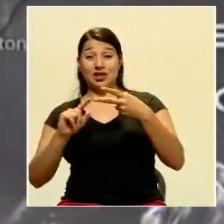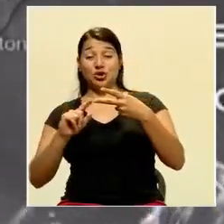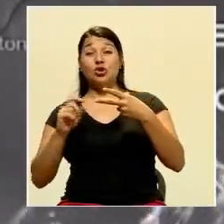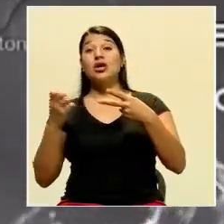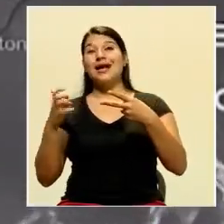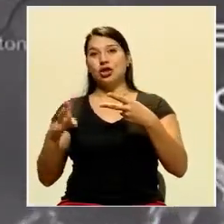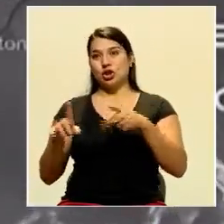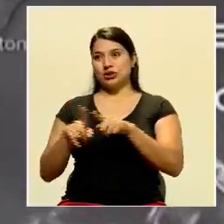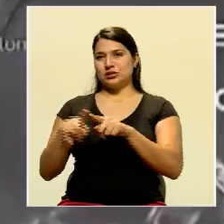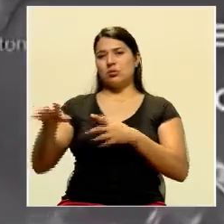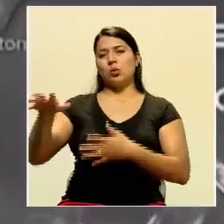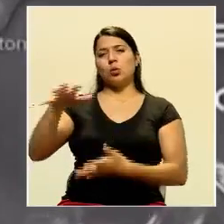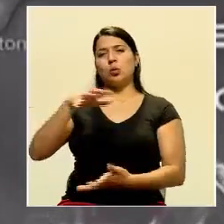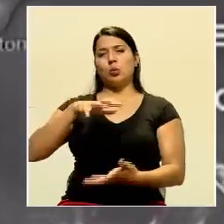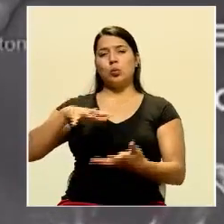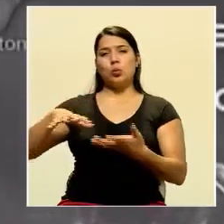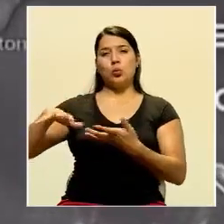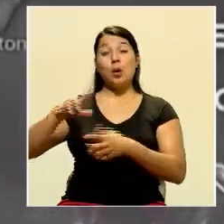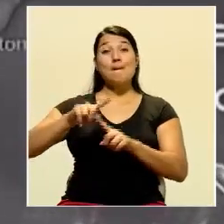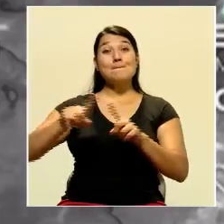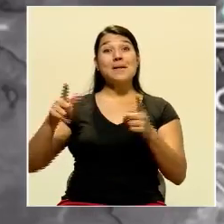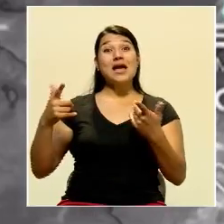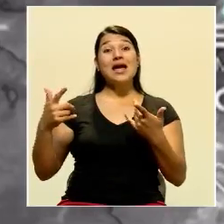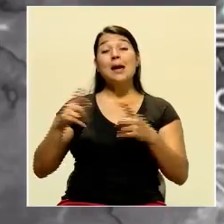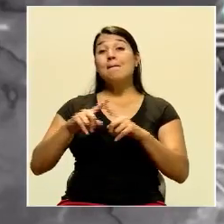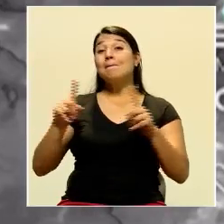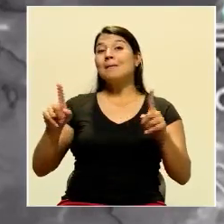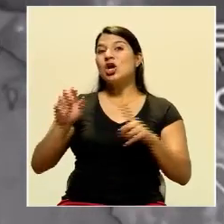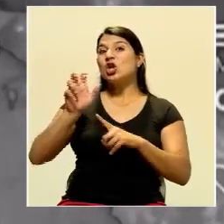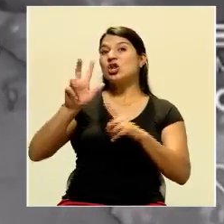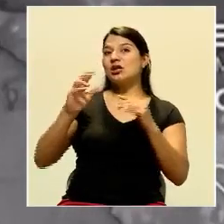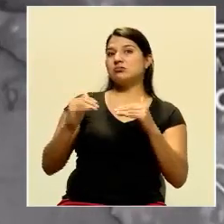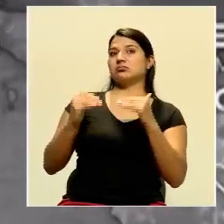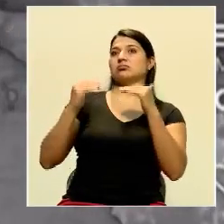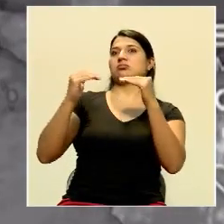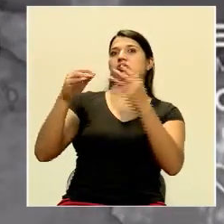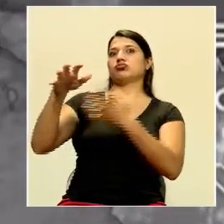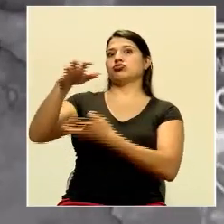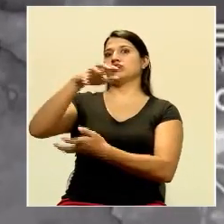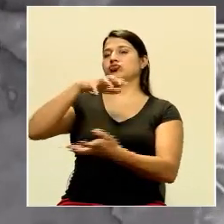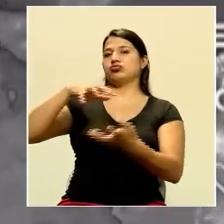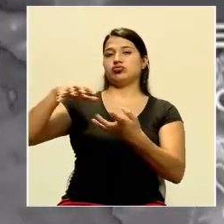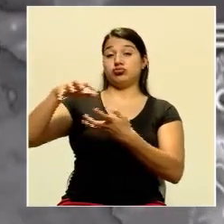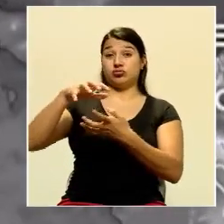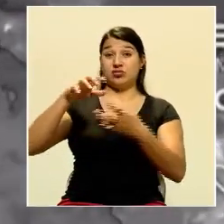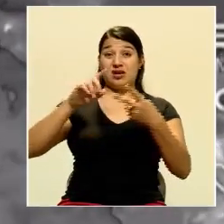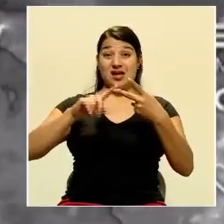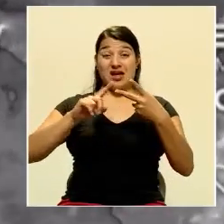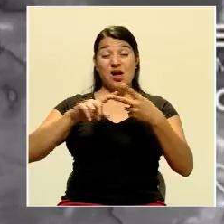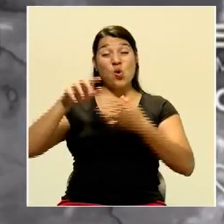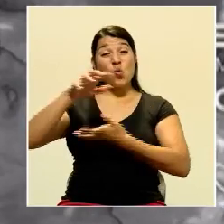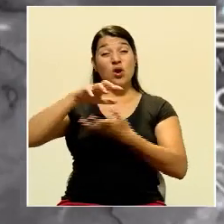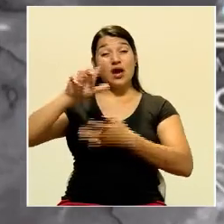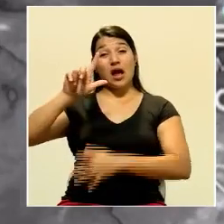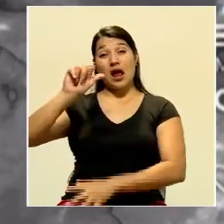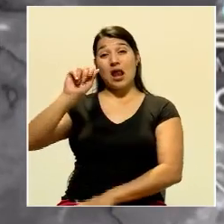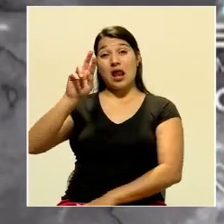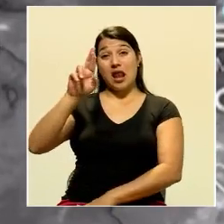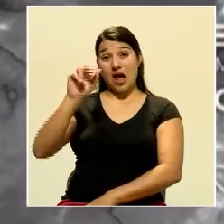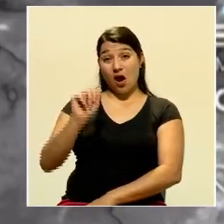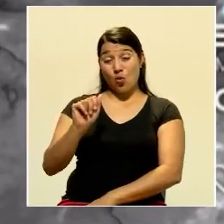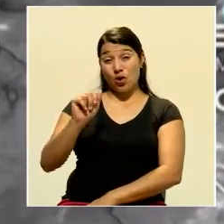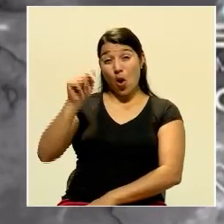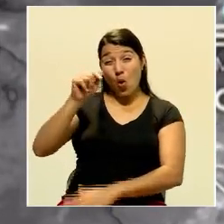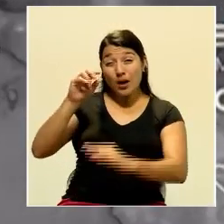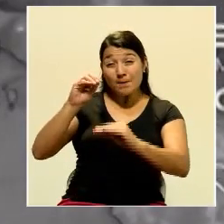también 14 ciclones. Sin embargo, de estos 3 lograron convertirse en huracanes. El huracán Laura tocó tierra la madrugada de este jueves en